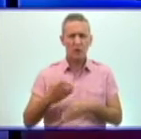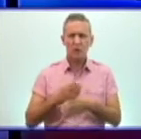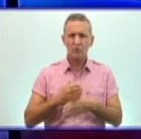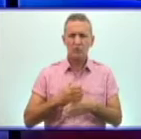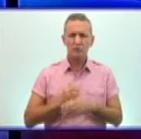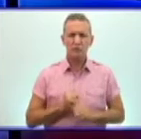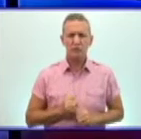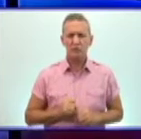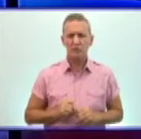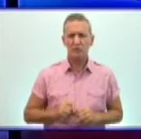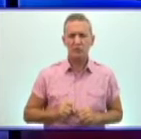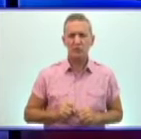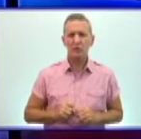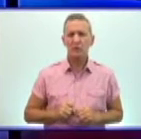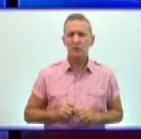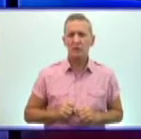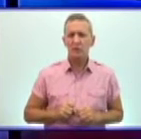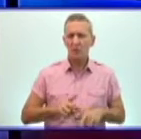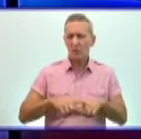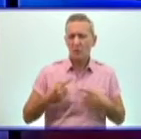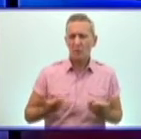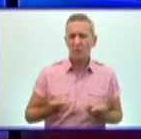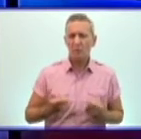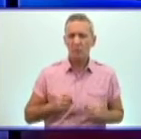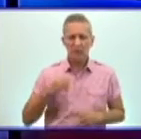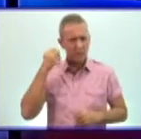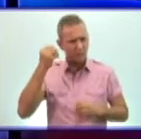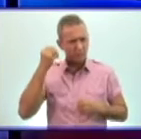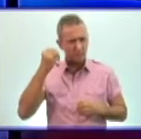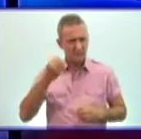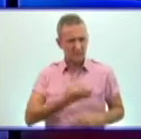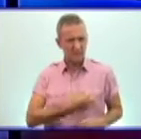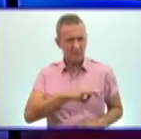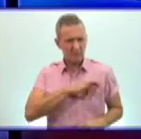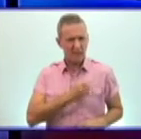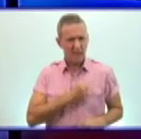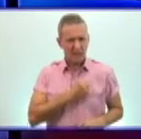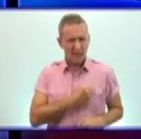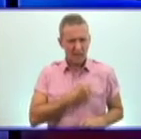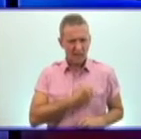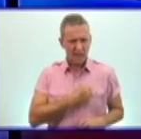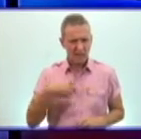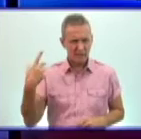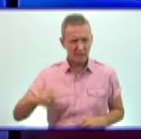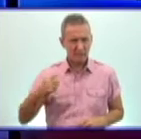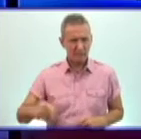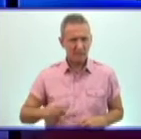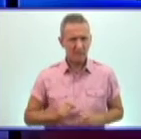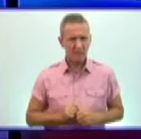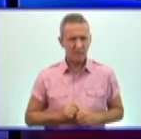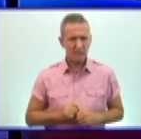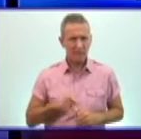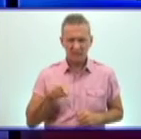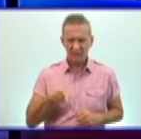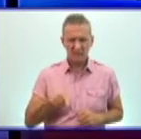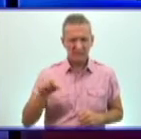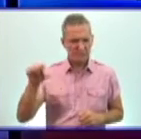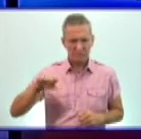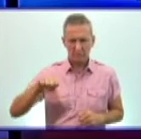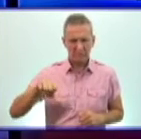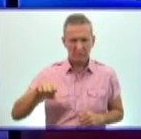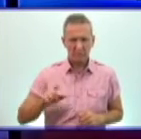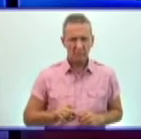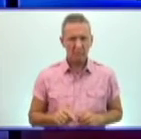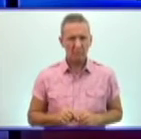pensar de otra manera? Porque sencillamente pensar que España ama a quien explota, pues sencillamente es irracional y